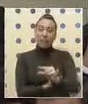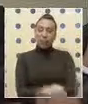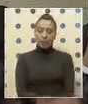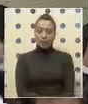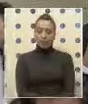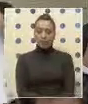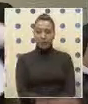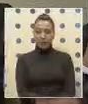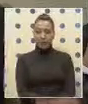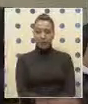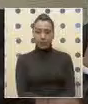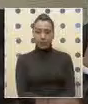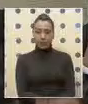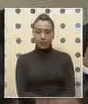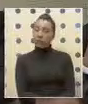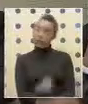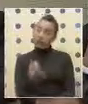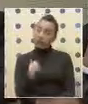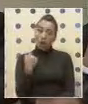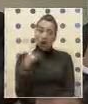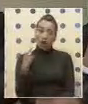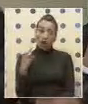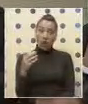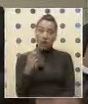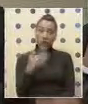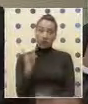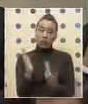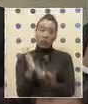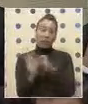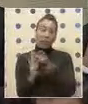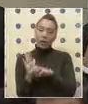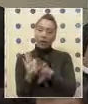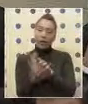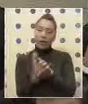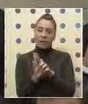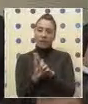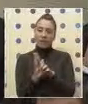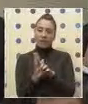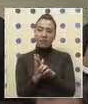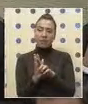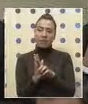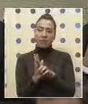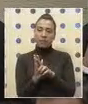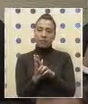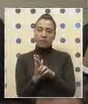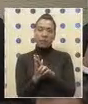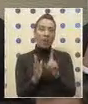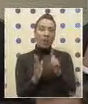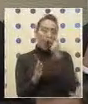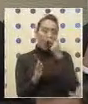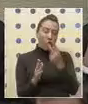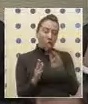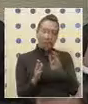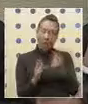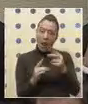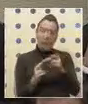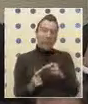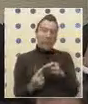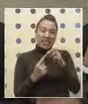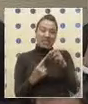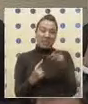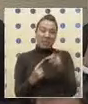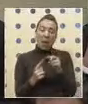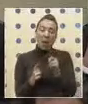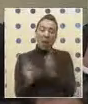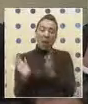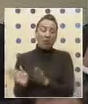presidente, creo firmemente que estamos frente a un proyecto de ley que no va al fondo, que no regula ni